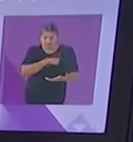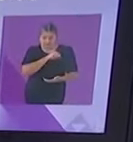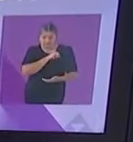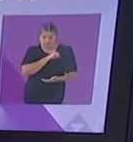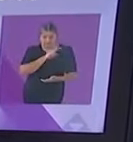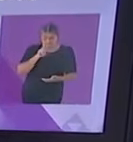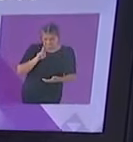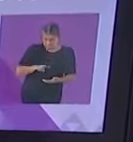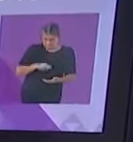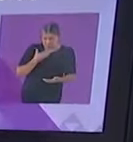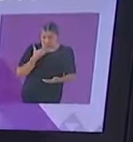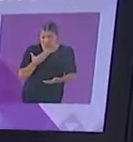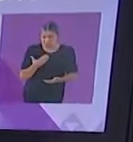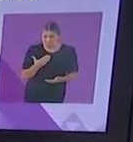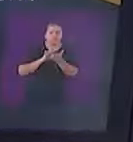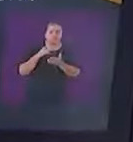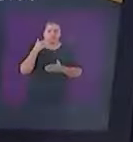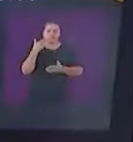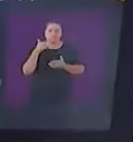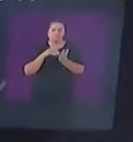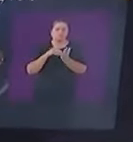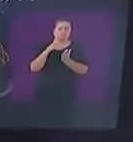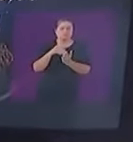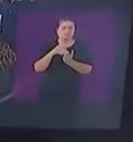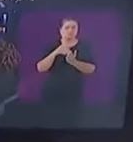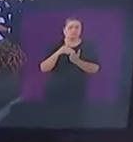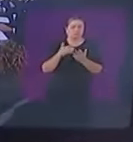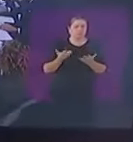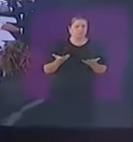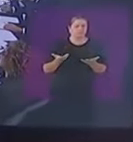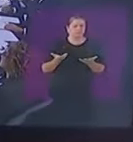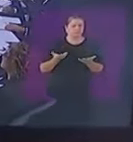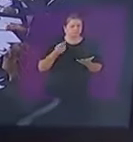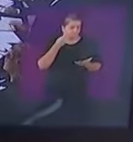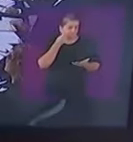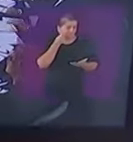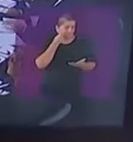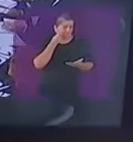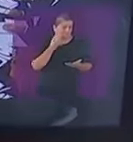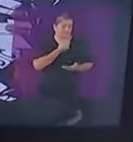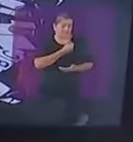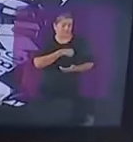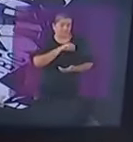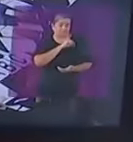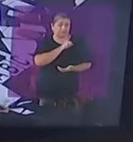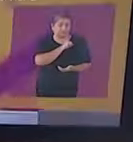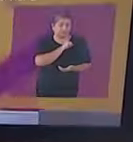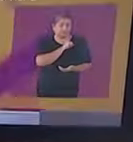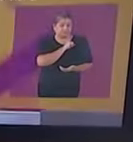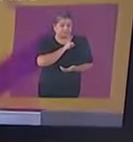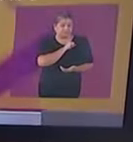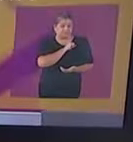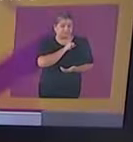de pesos están mucho mejor justificados con ellos que con el propio Instituto Nacional electoral Sí con la mitad no mi parí ya con eso la